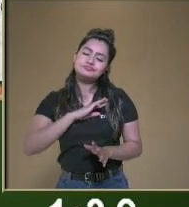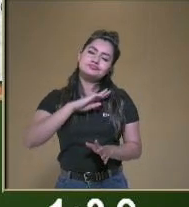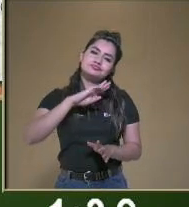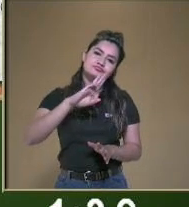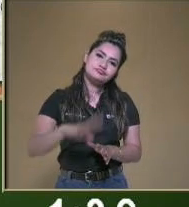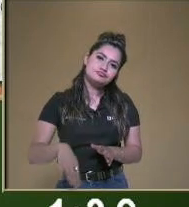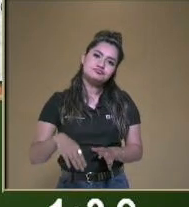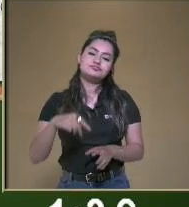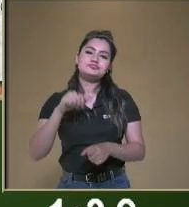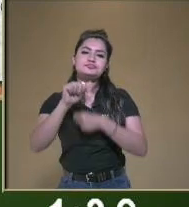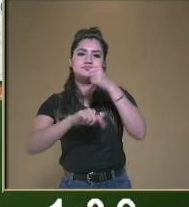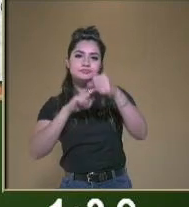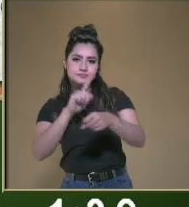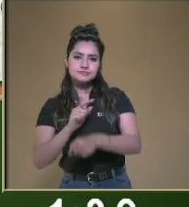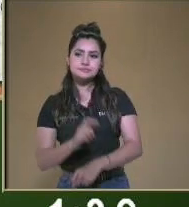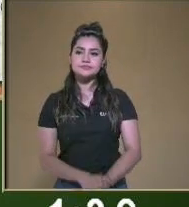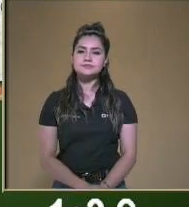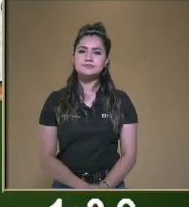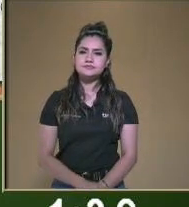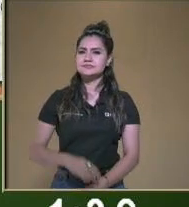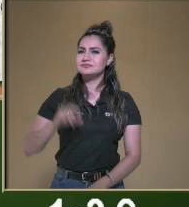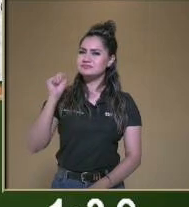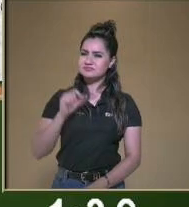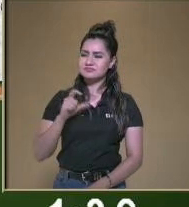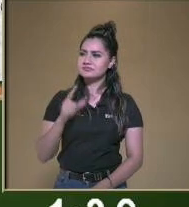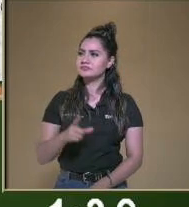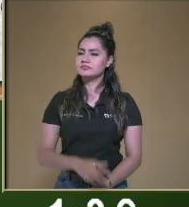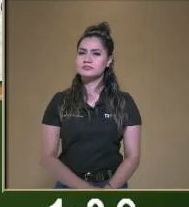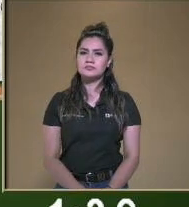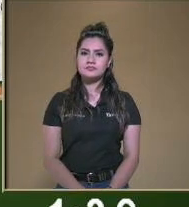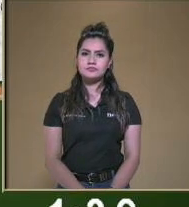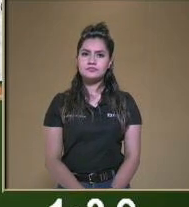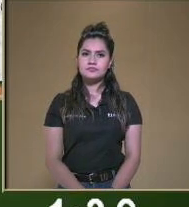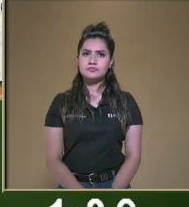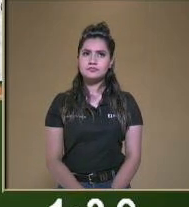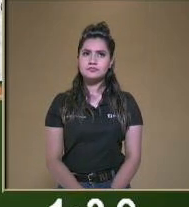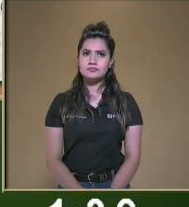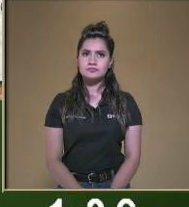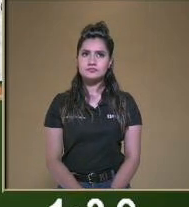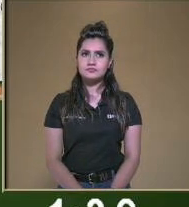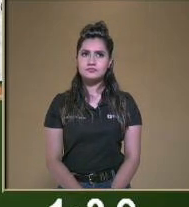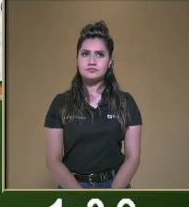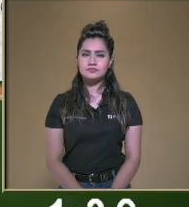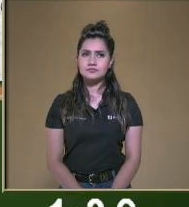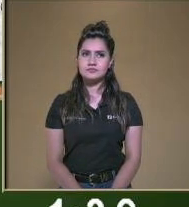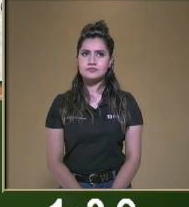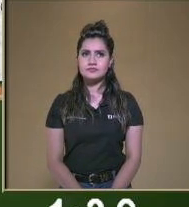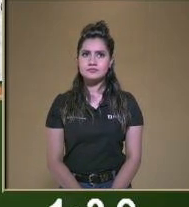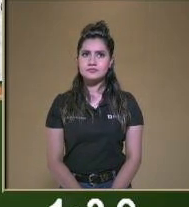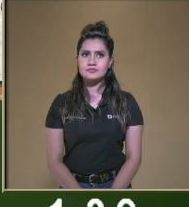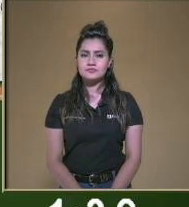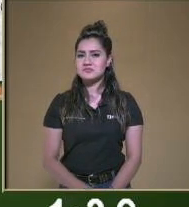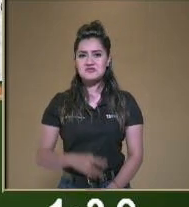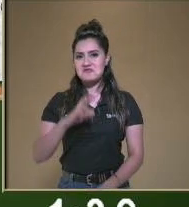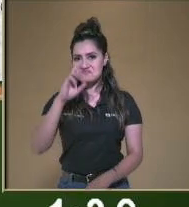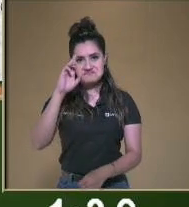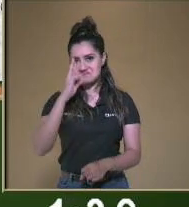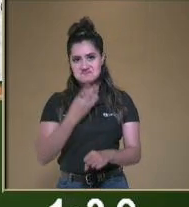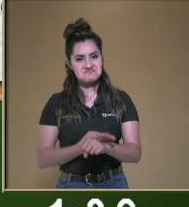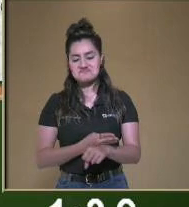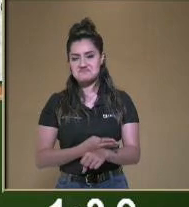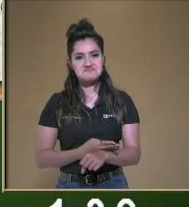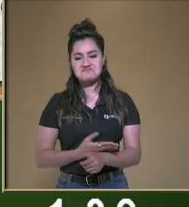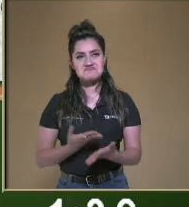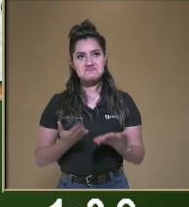nuestra mascota, o bueno, es un indicativo de que eres bueno o eres responsable cuidándolos. Pero si decimos, ¿sabes qué? He